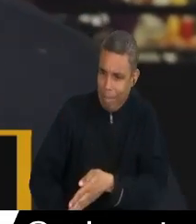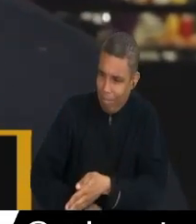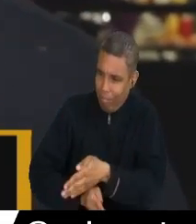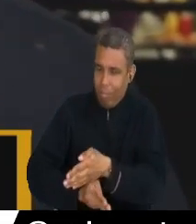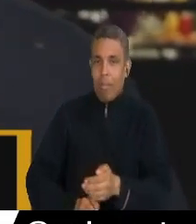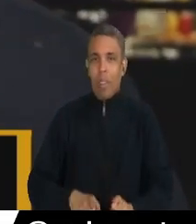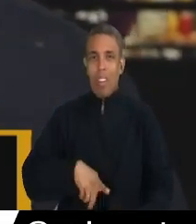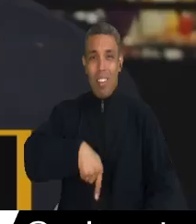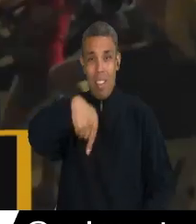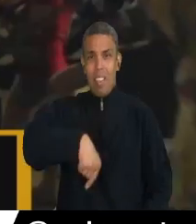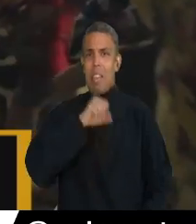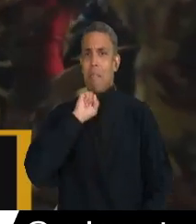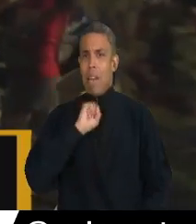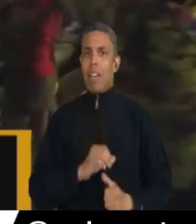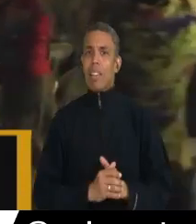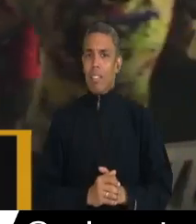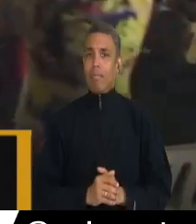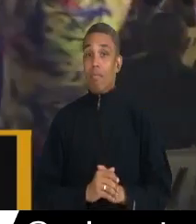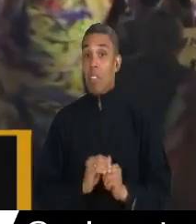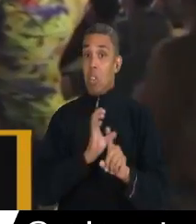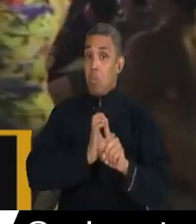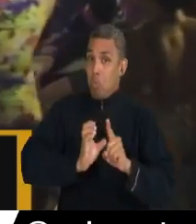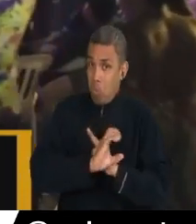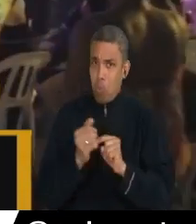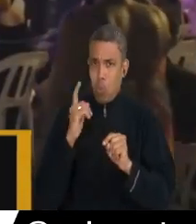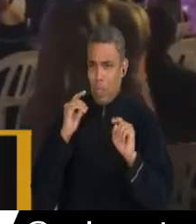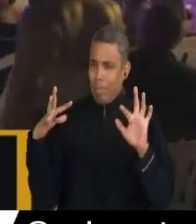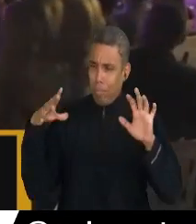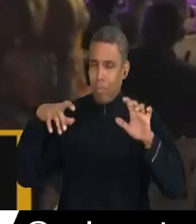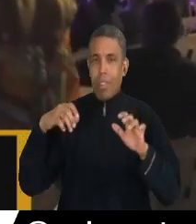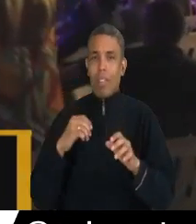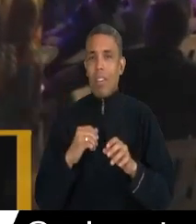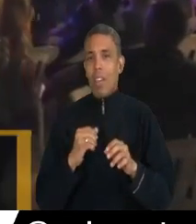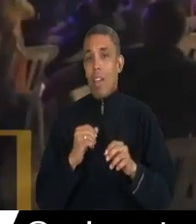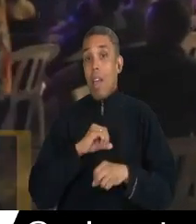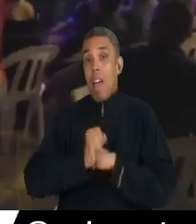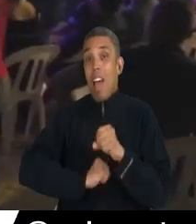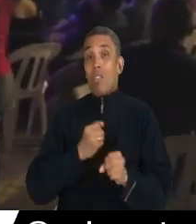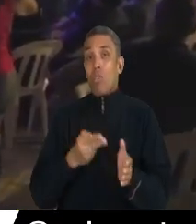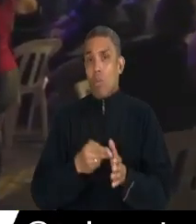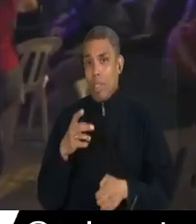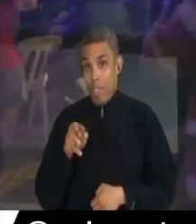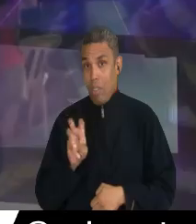ciudad cosmopolita. Se espera para el próximo año una mayor participación.